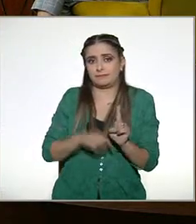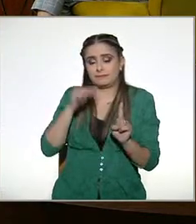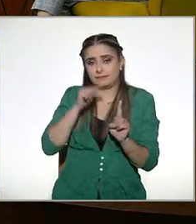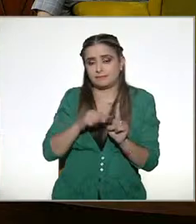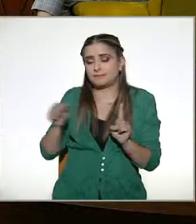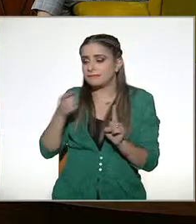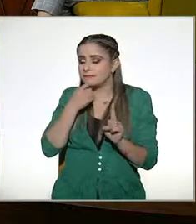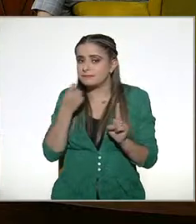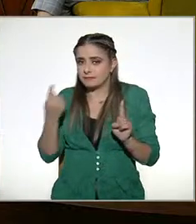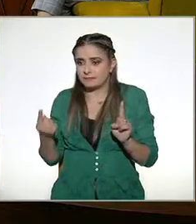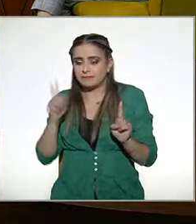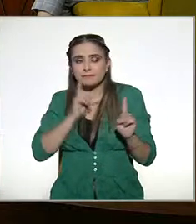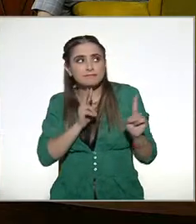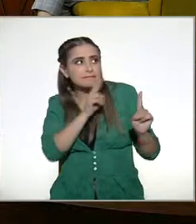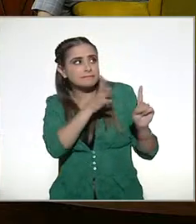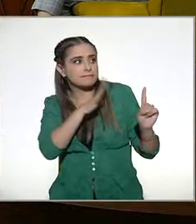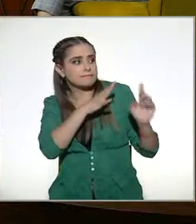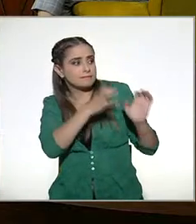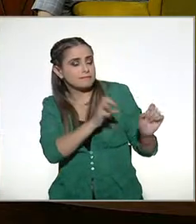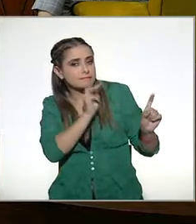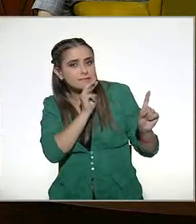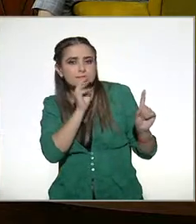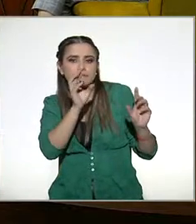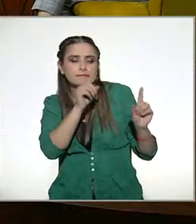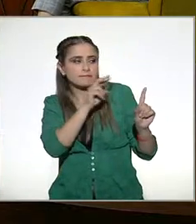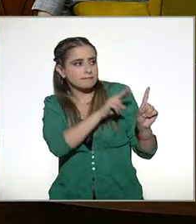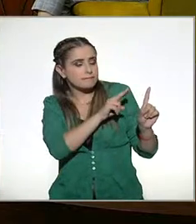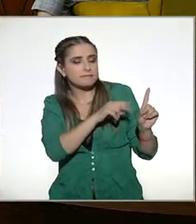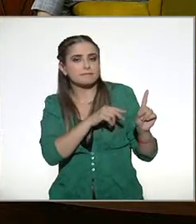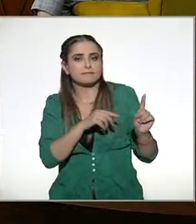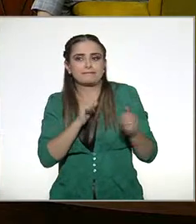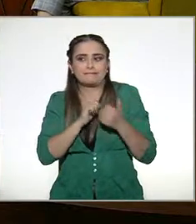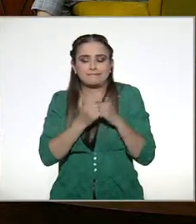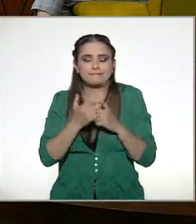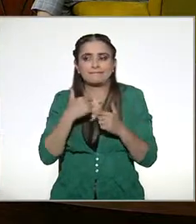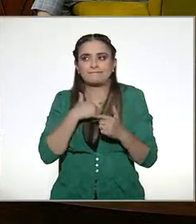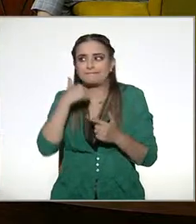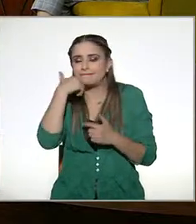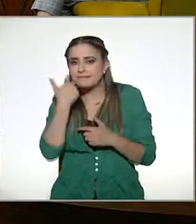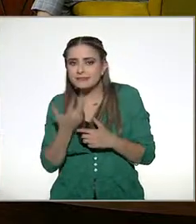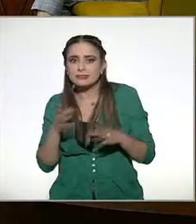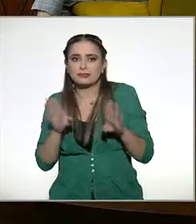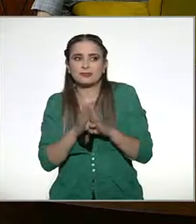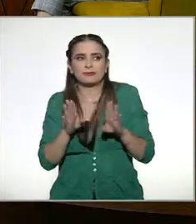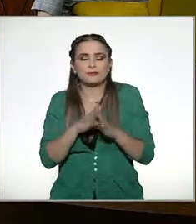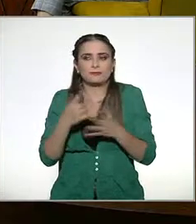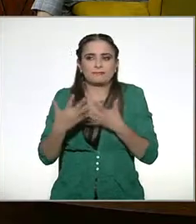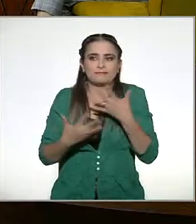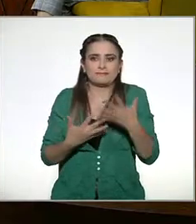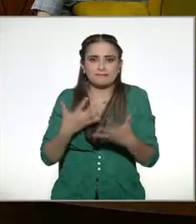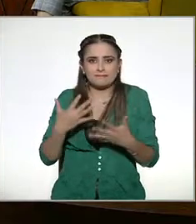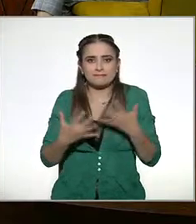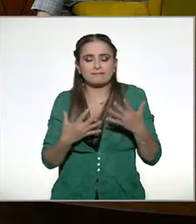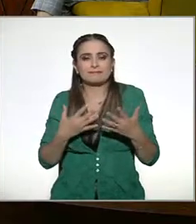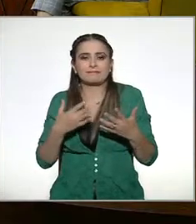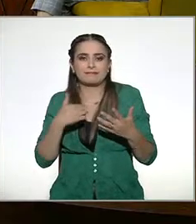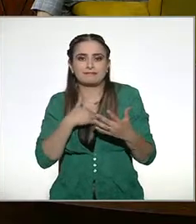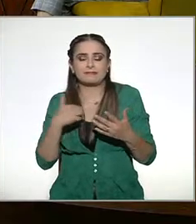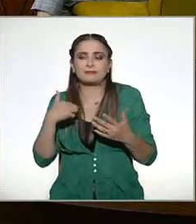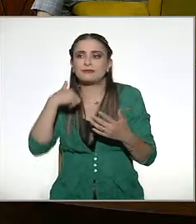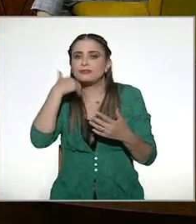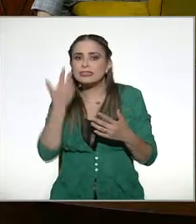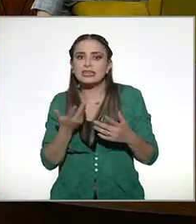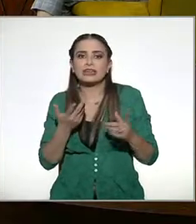deseo de la niña y la niña el niño pues al principio tiene este deseo de apoderamiento o sea le decimos el deseo narcisista del niño le